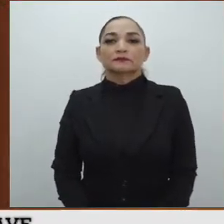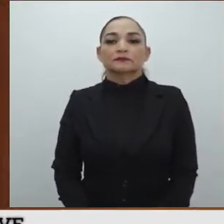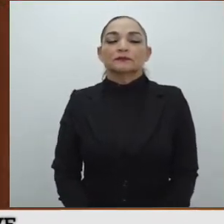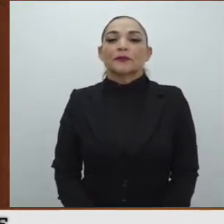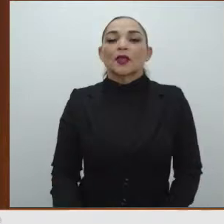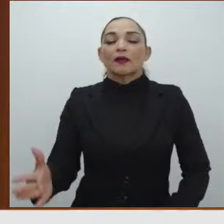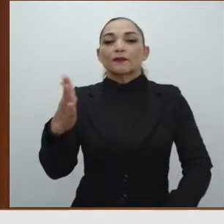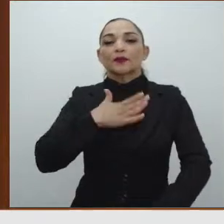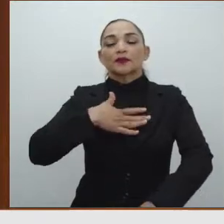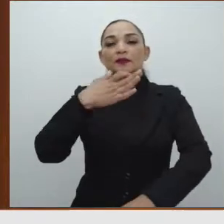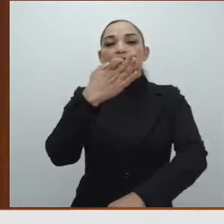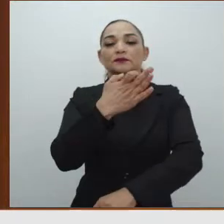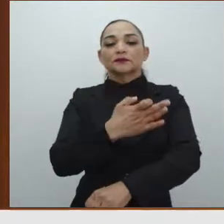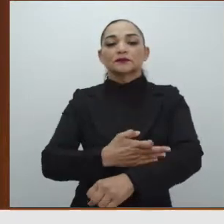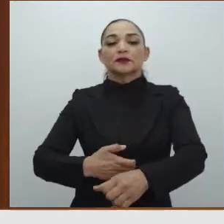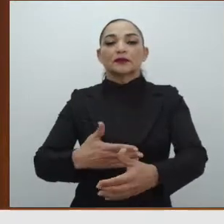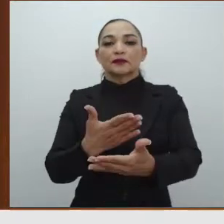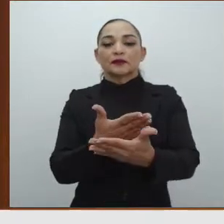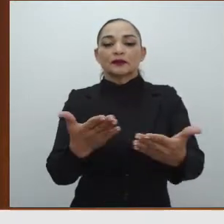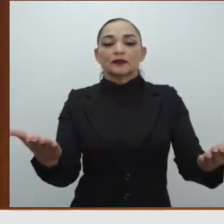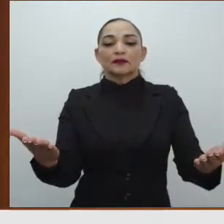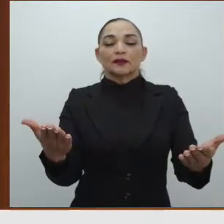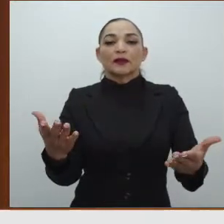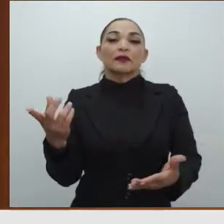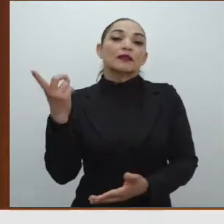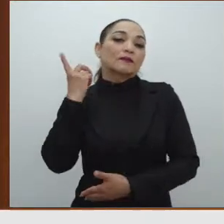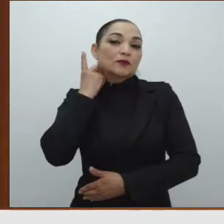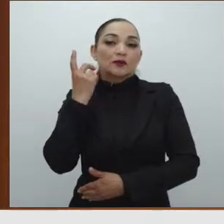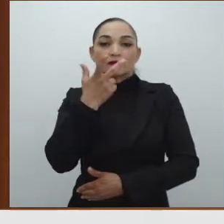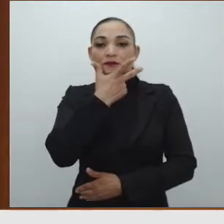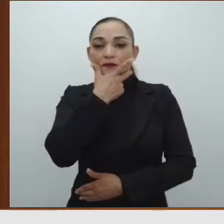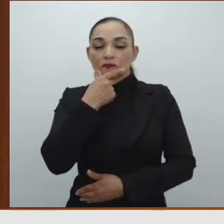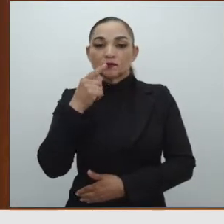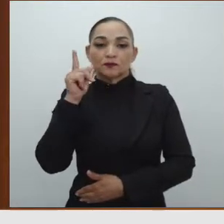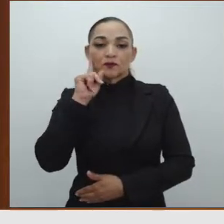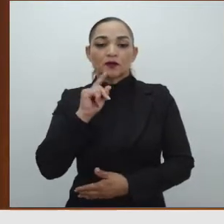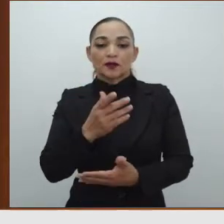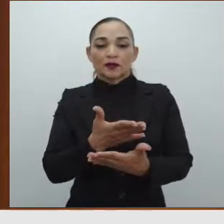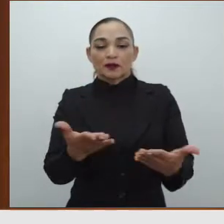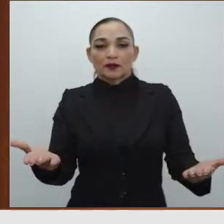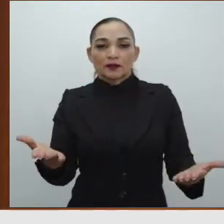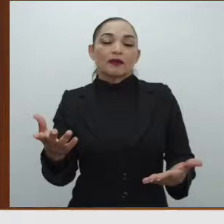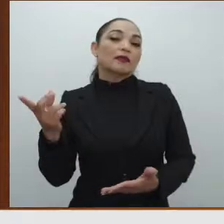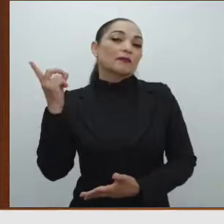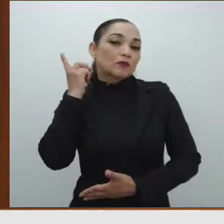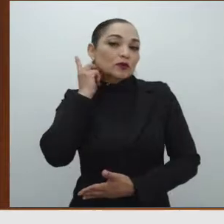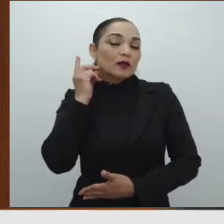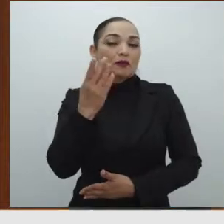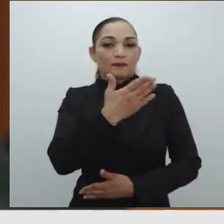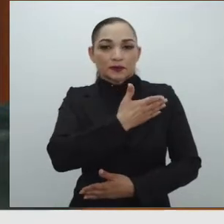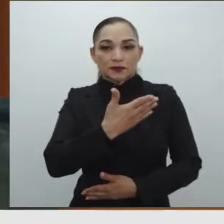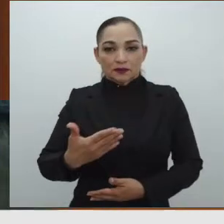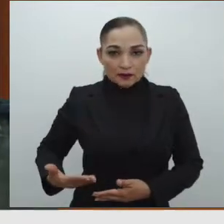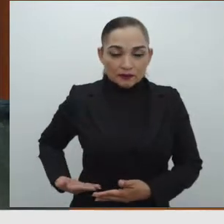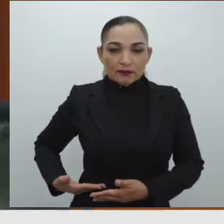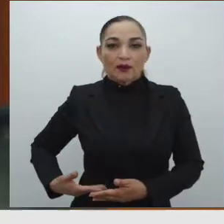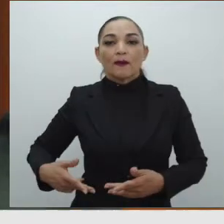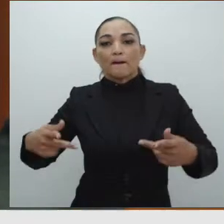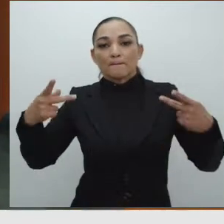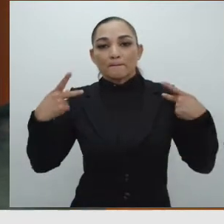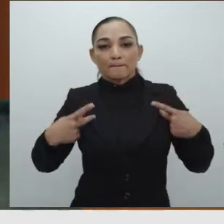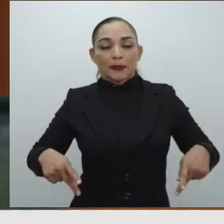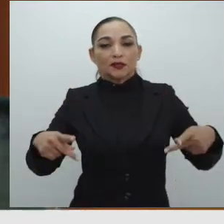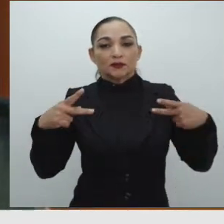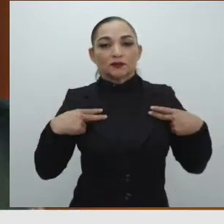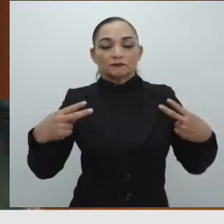Muy buenas tardes, diputados y diputadas, diputado presidente, ciudadanos que